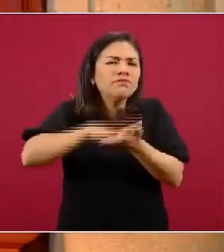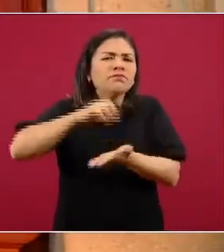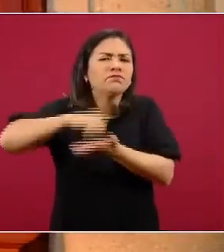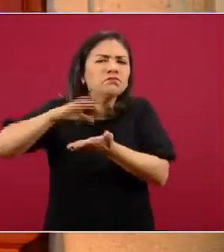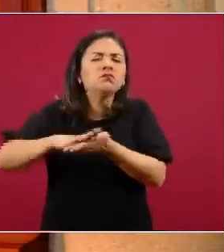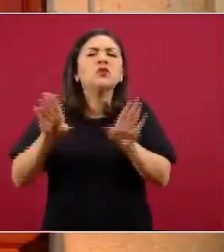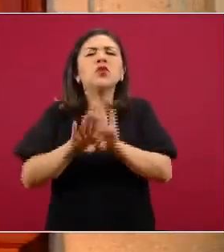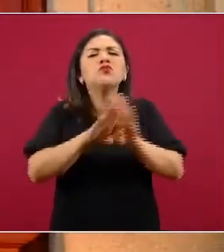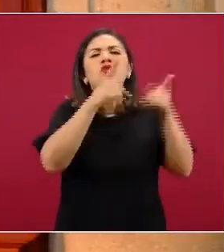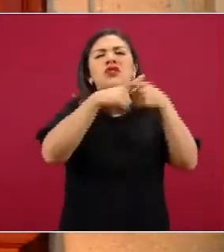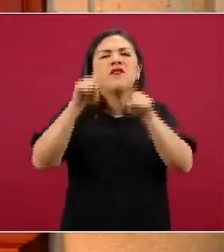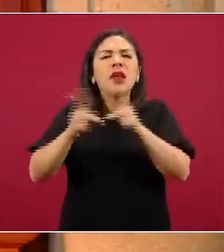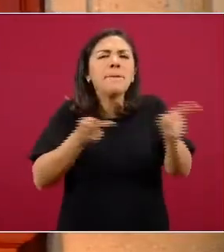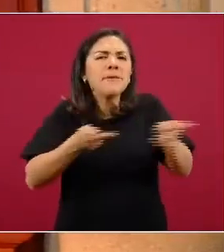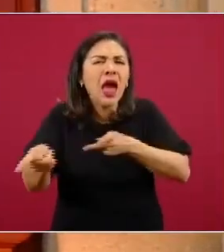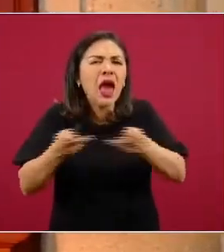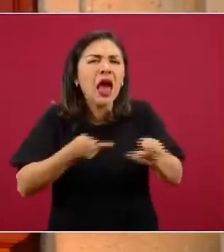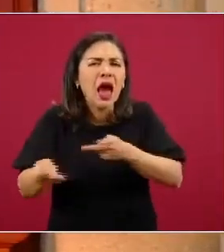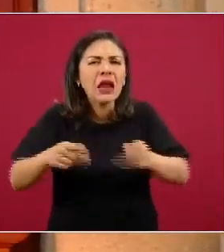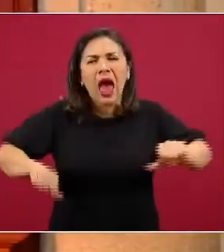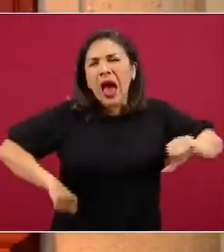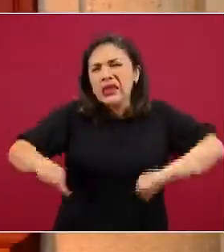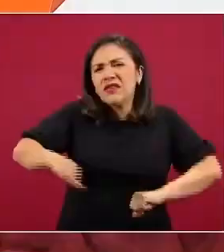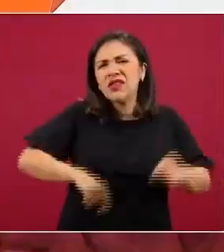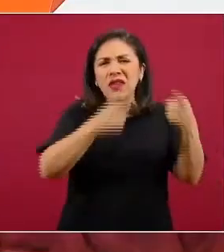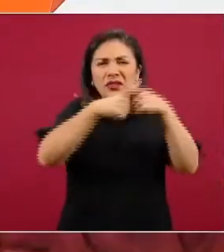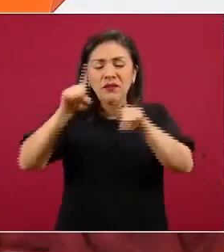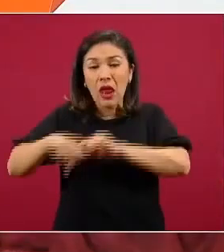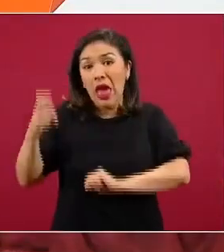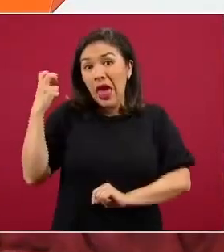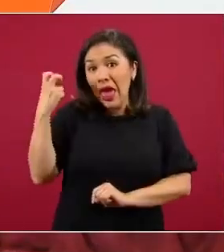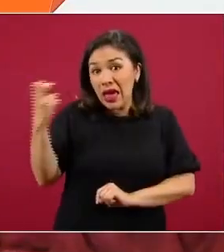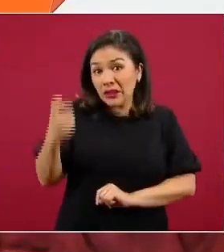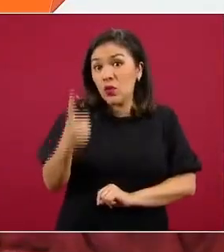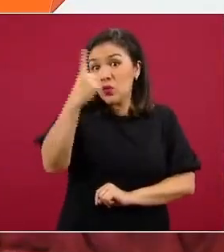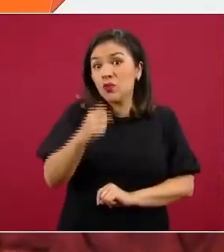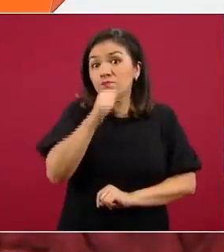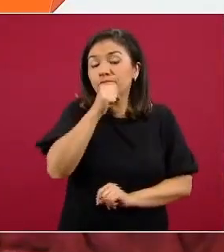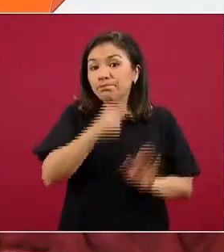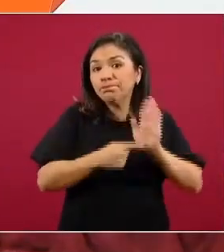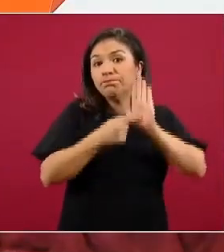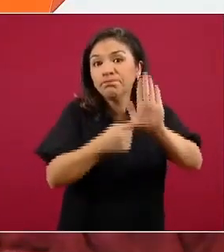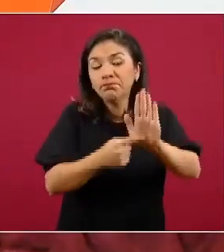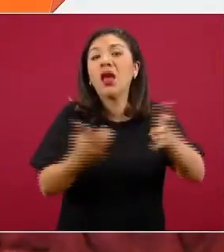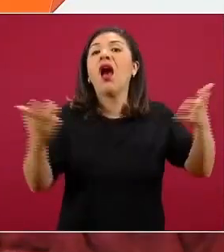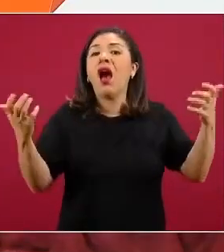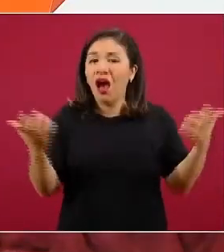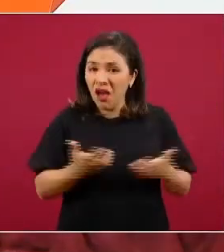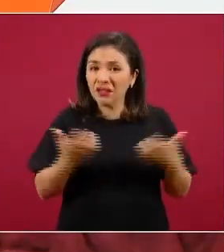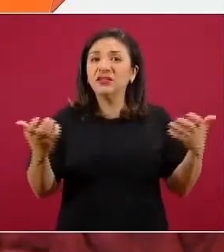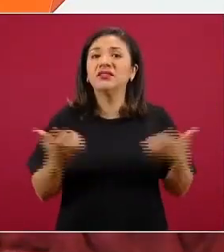de estrategias y actividades específicas y esto es uno de los indicadores que se va a ir